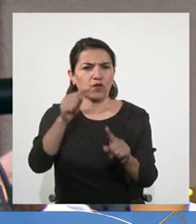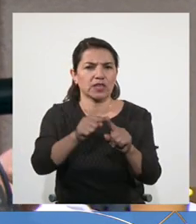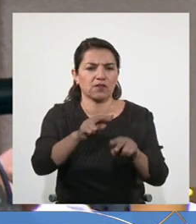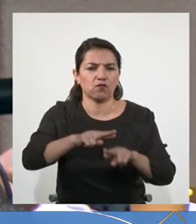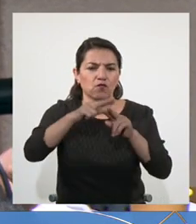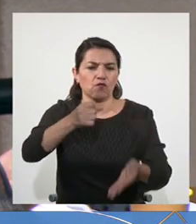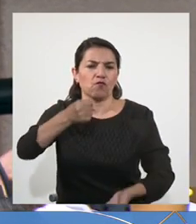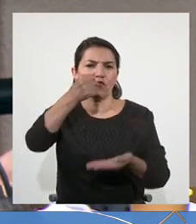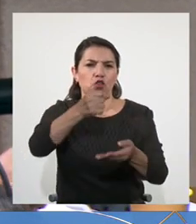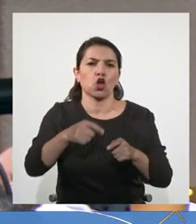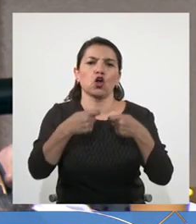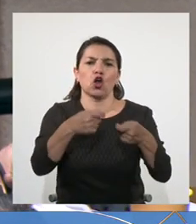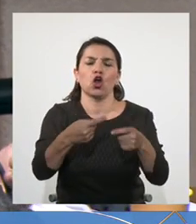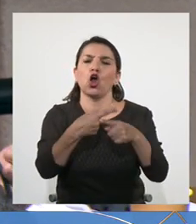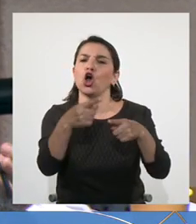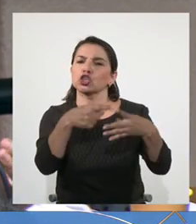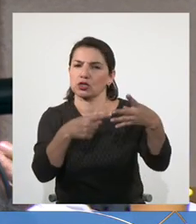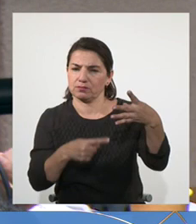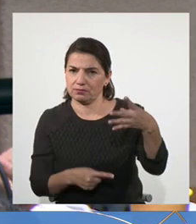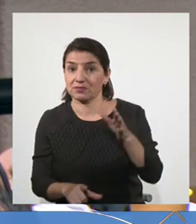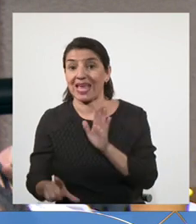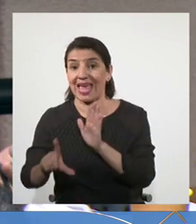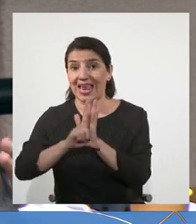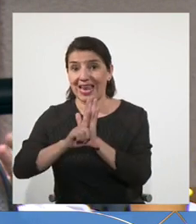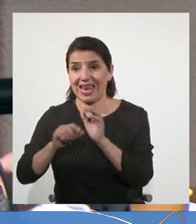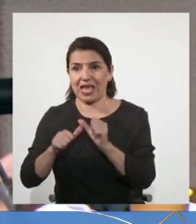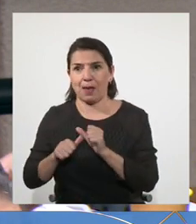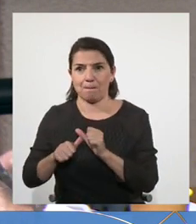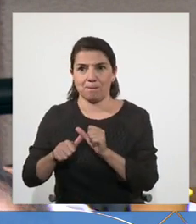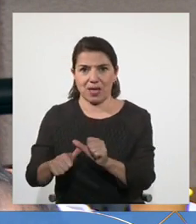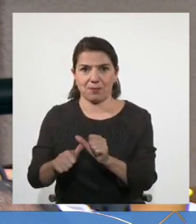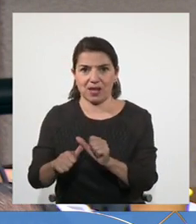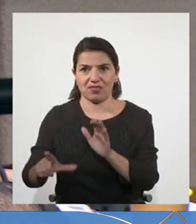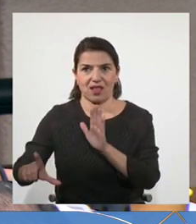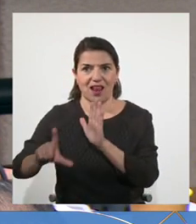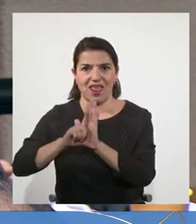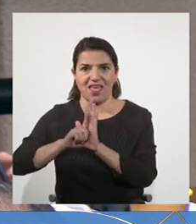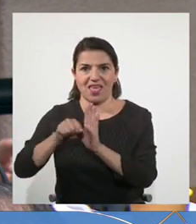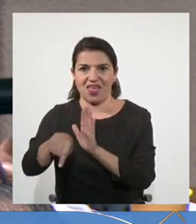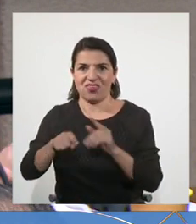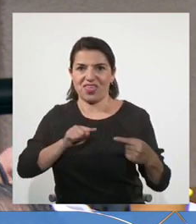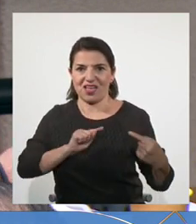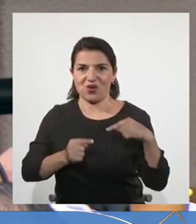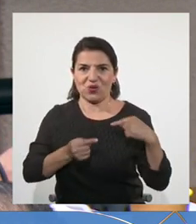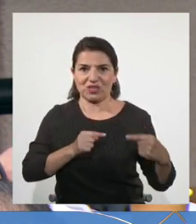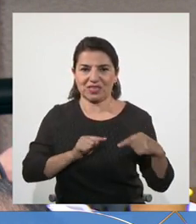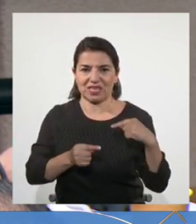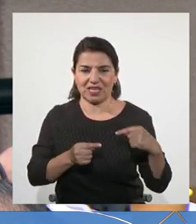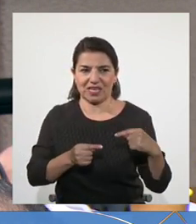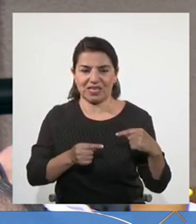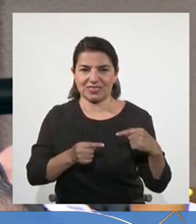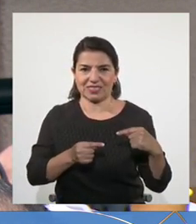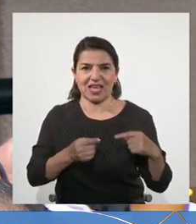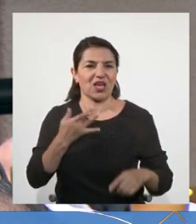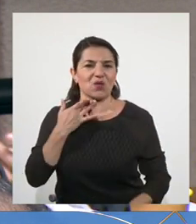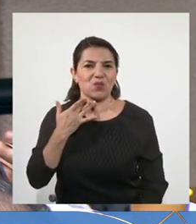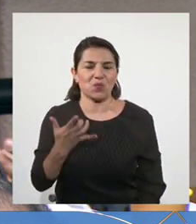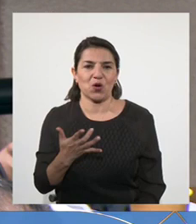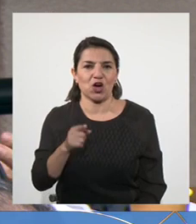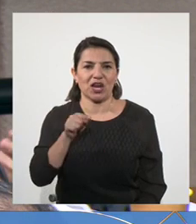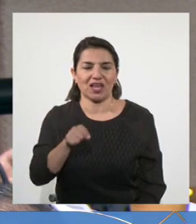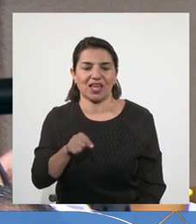permanente. La ley permanente es una ley que tiene que discutirse, de hecho, porque dura